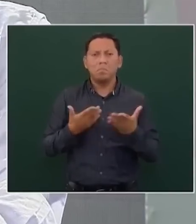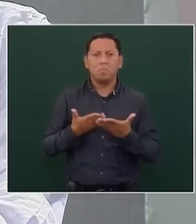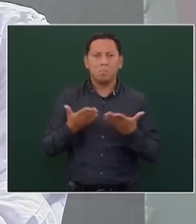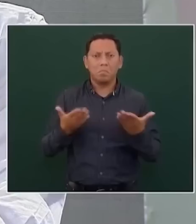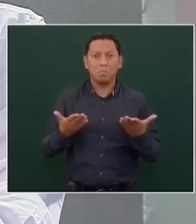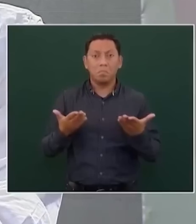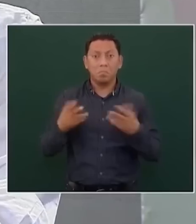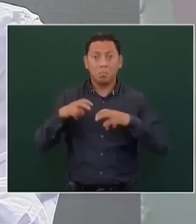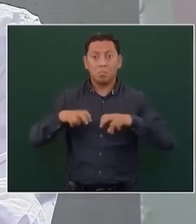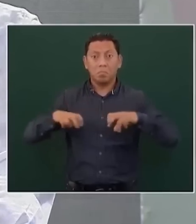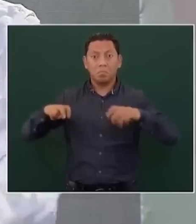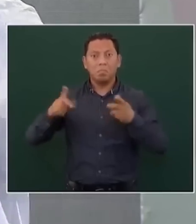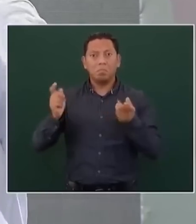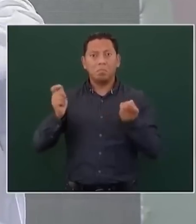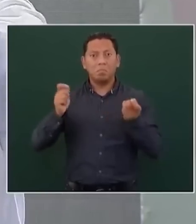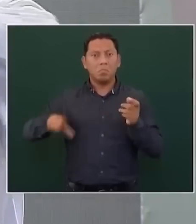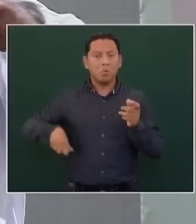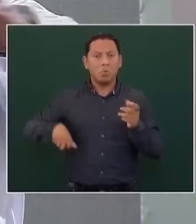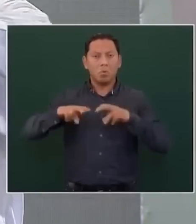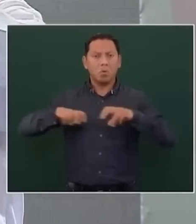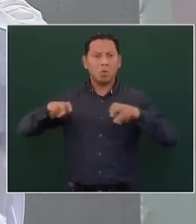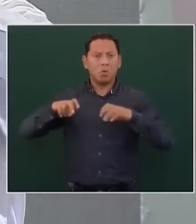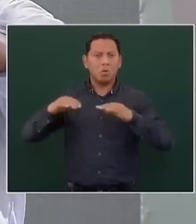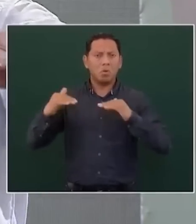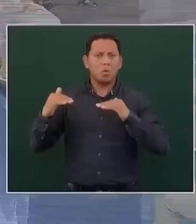ya son mayoría mujeres o están iguales,